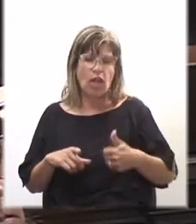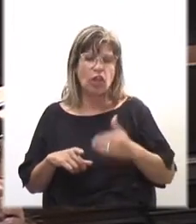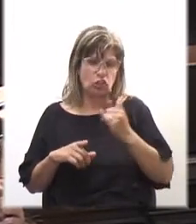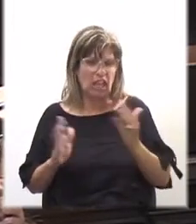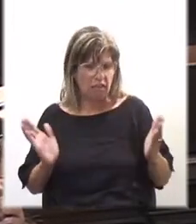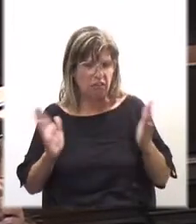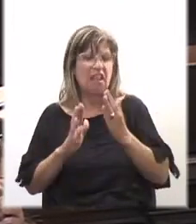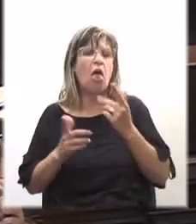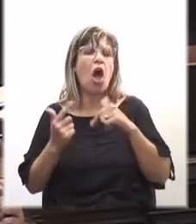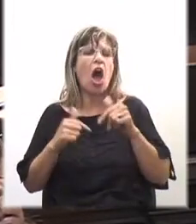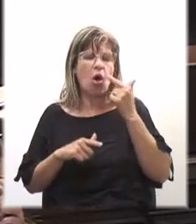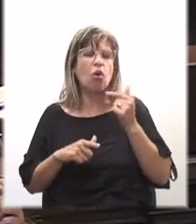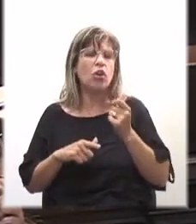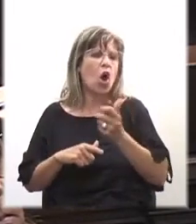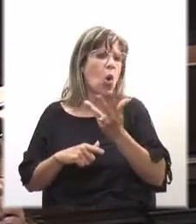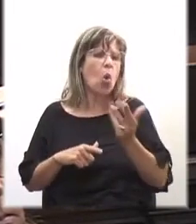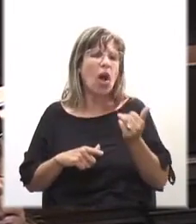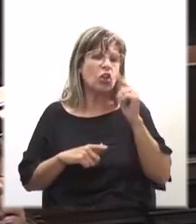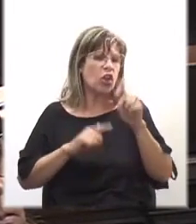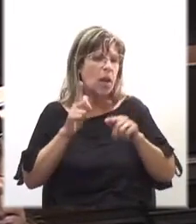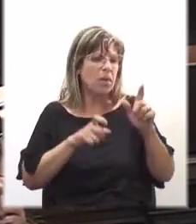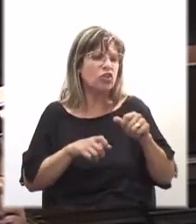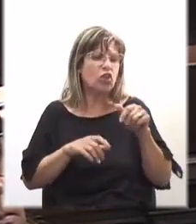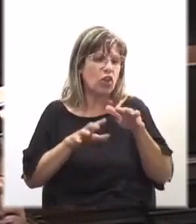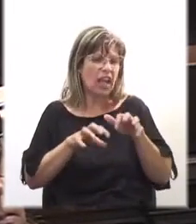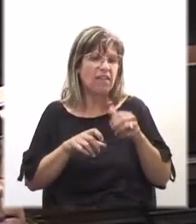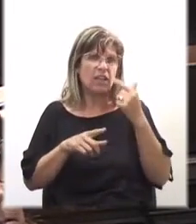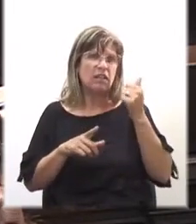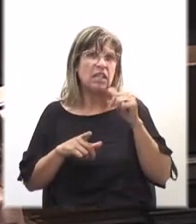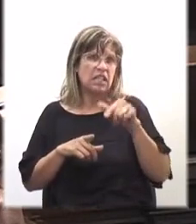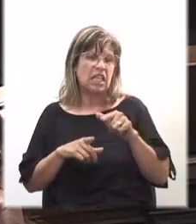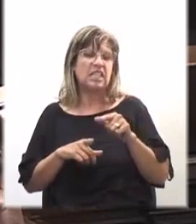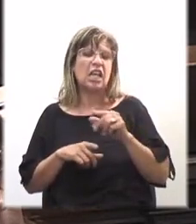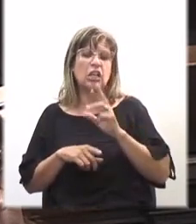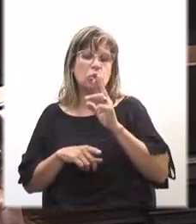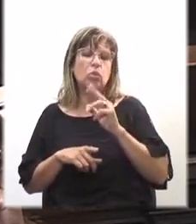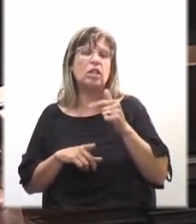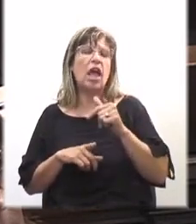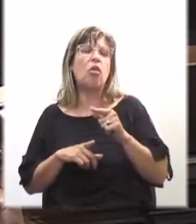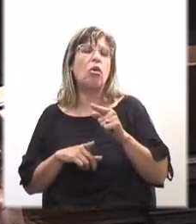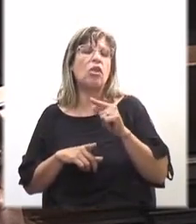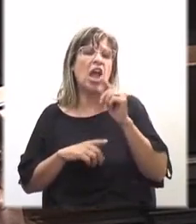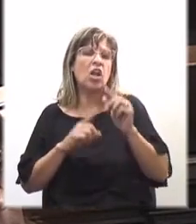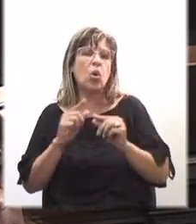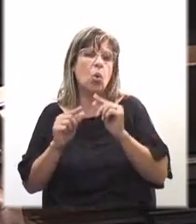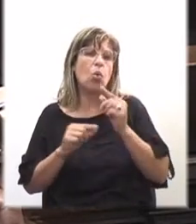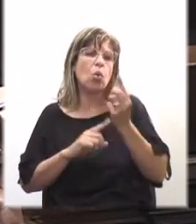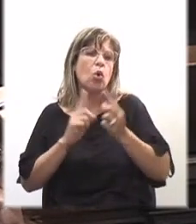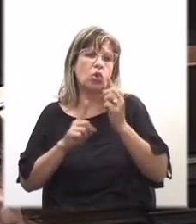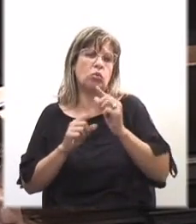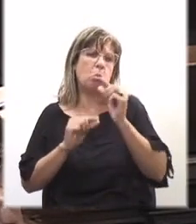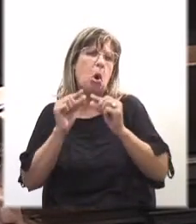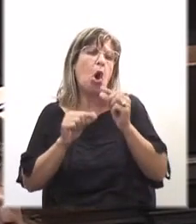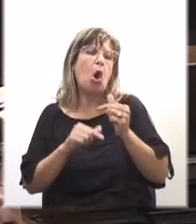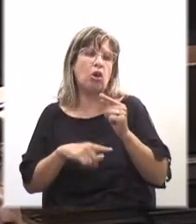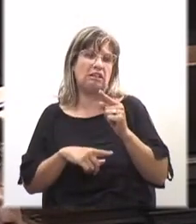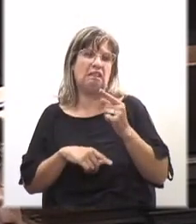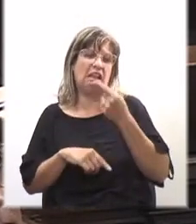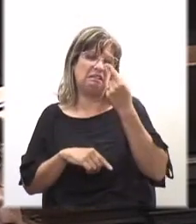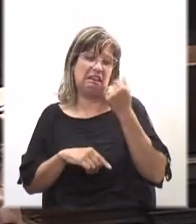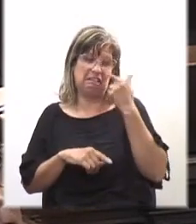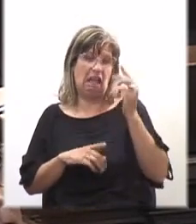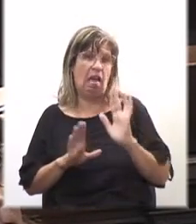Es decir, ¿cuántos de estos enfrentamientos no son productos de algunos pocos interesados que arrastran siempre a los